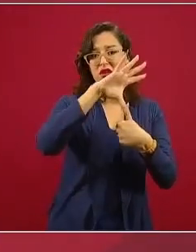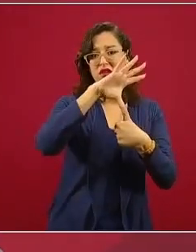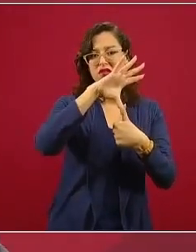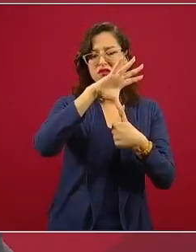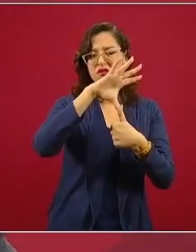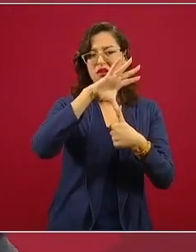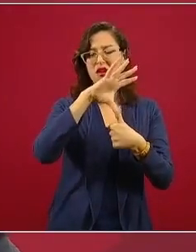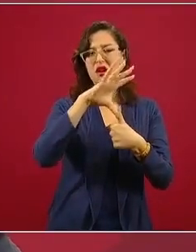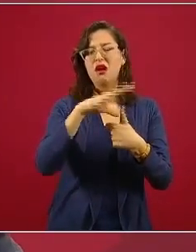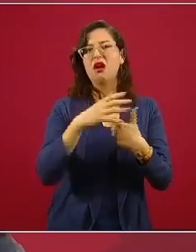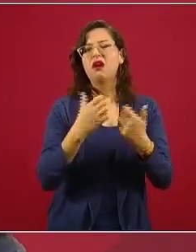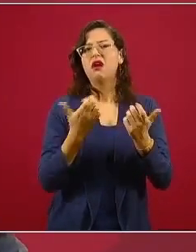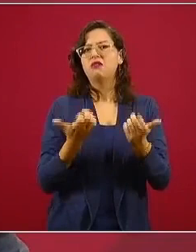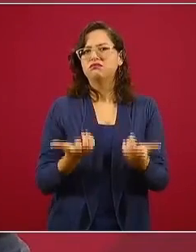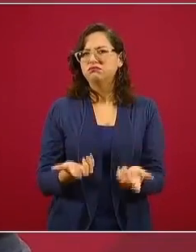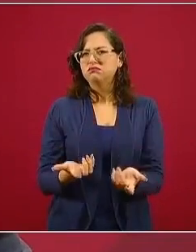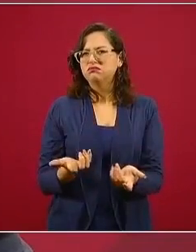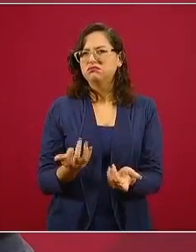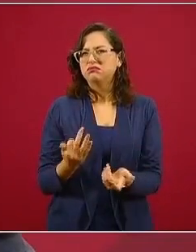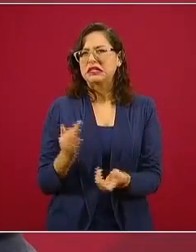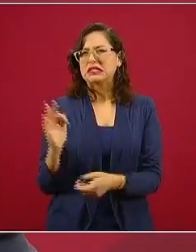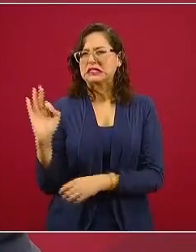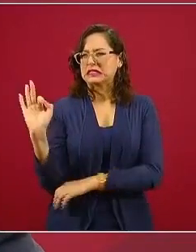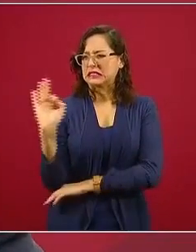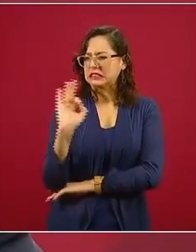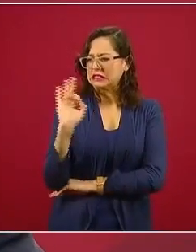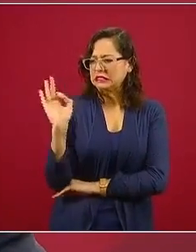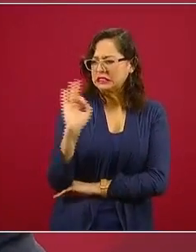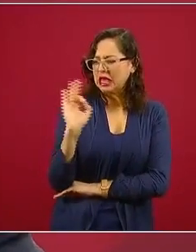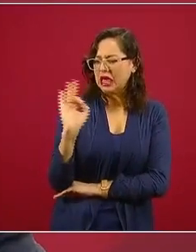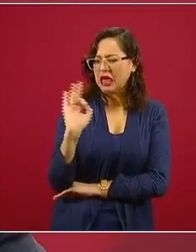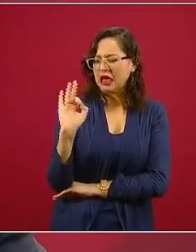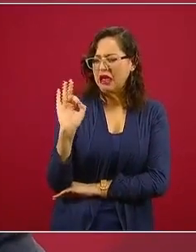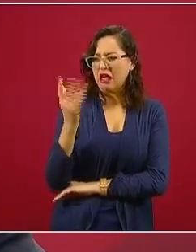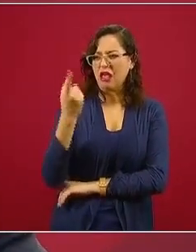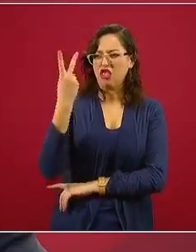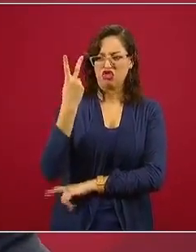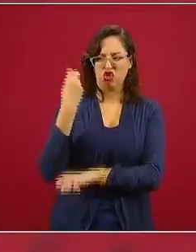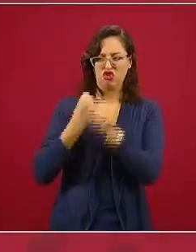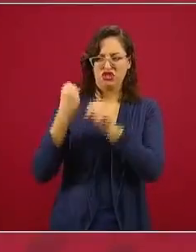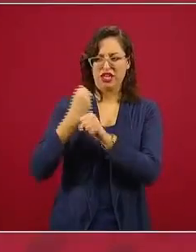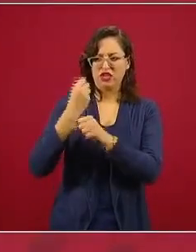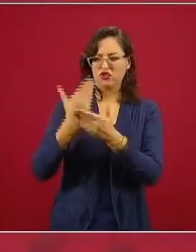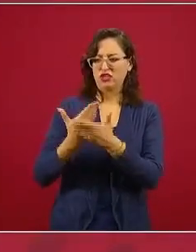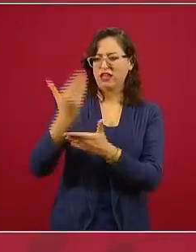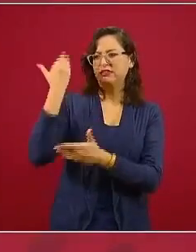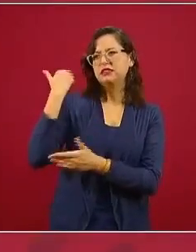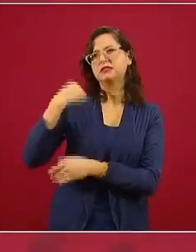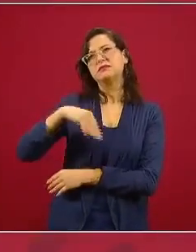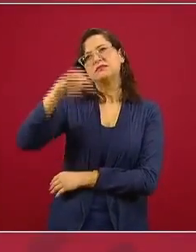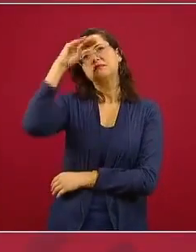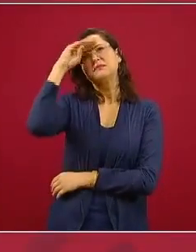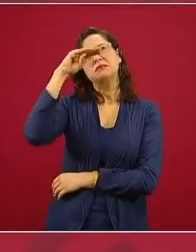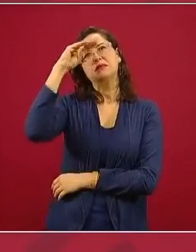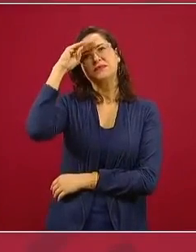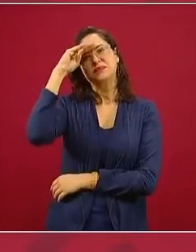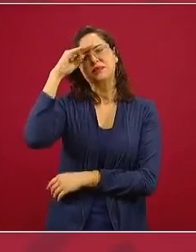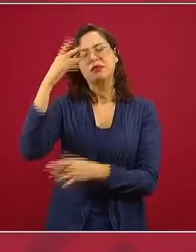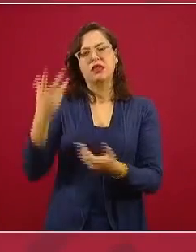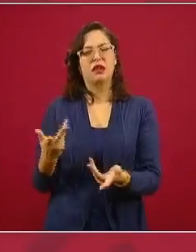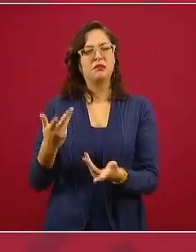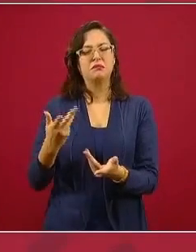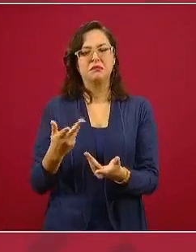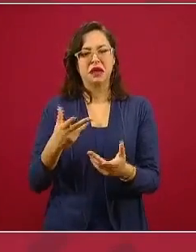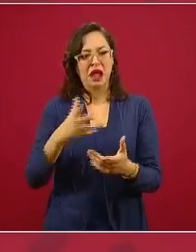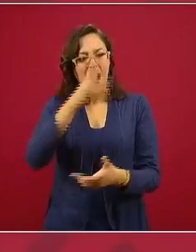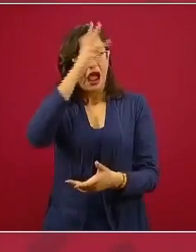¿Será factible que el tratado establezca un mecanismo que nunca se ha aceptado o pocas veces se ha